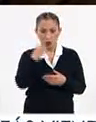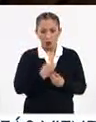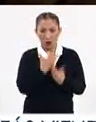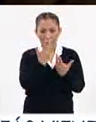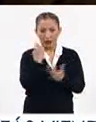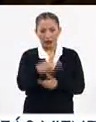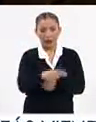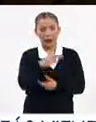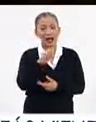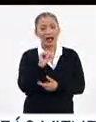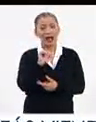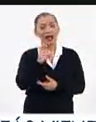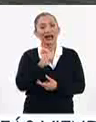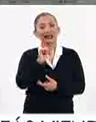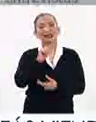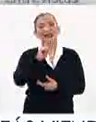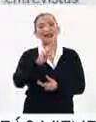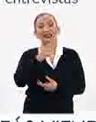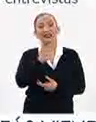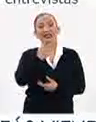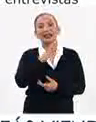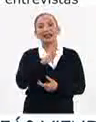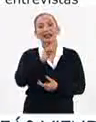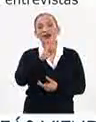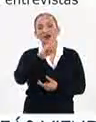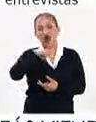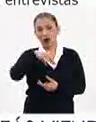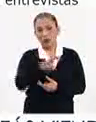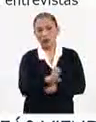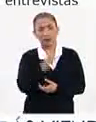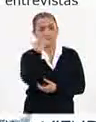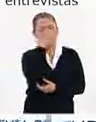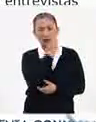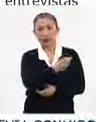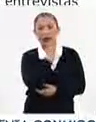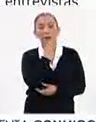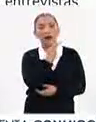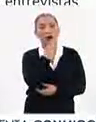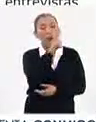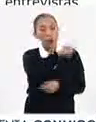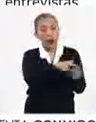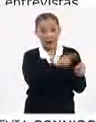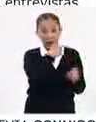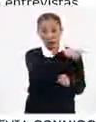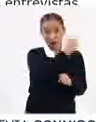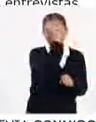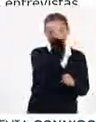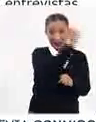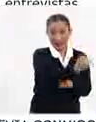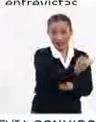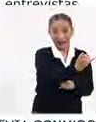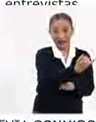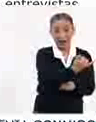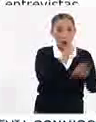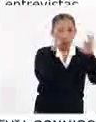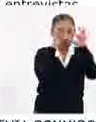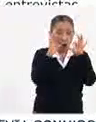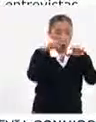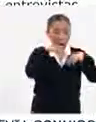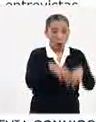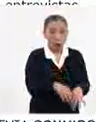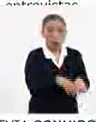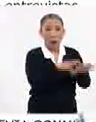prosa que se llama Estrigiforme, de Juan Almena, que me parece una pieza bellísima, sobre un animal que él inventó, que es el búho de mar, un búho